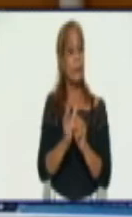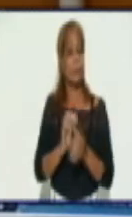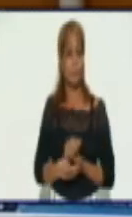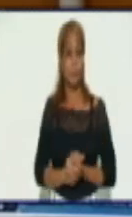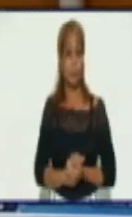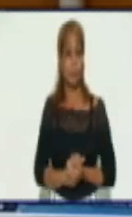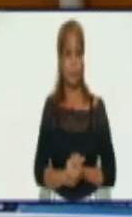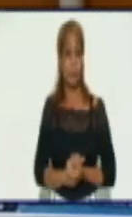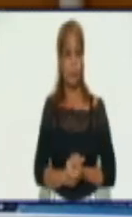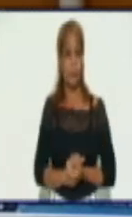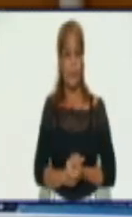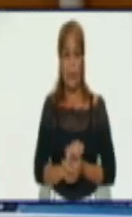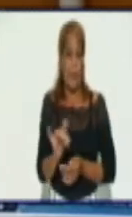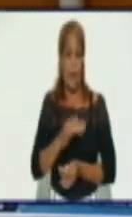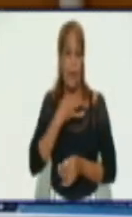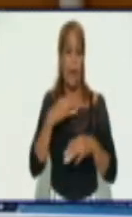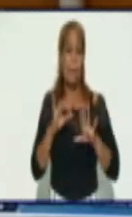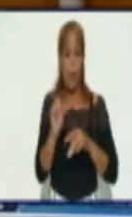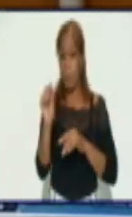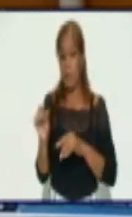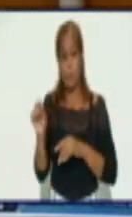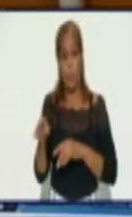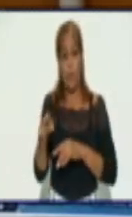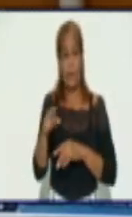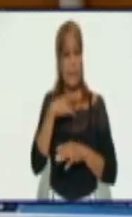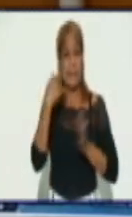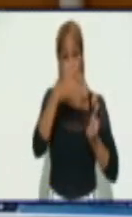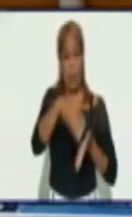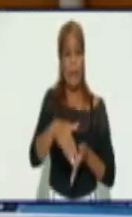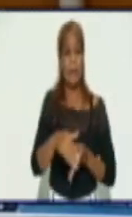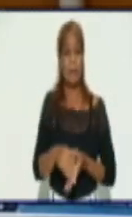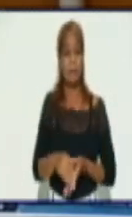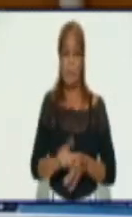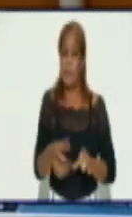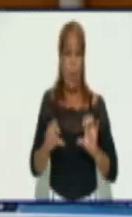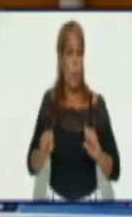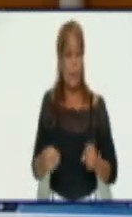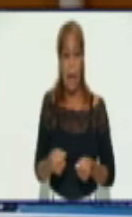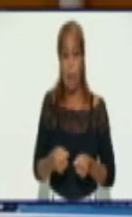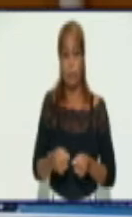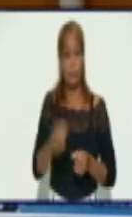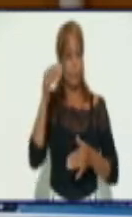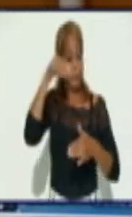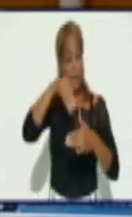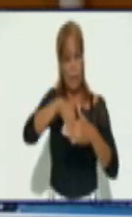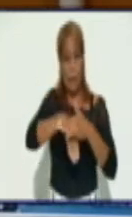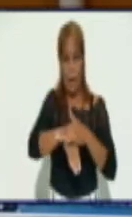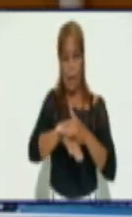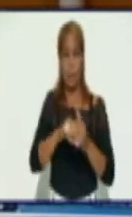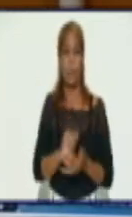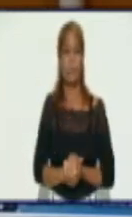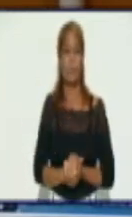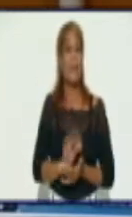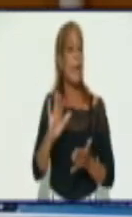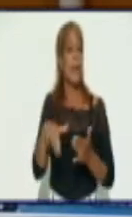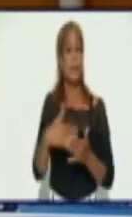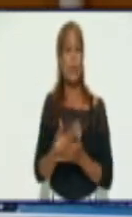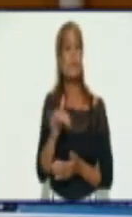hay otra cosa que hacer que no sea enterrarlo pero con normas de kobe 12 todas hasta un ciclo productivo